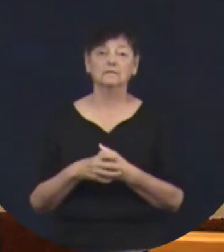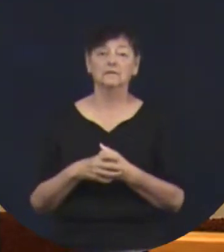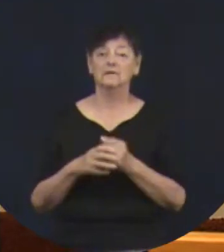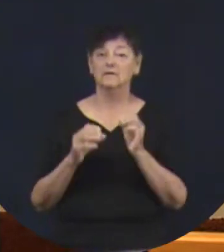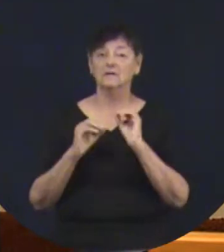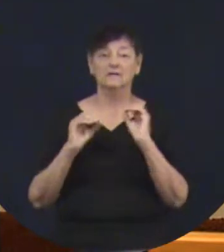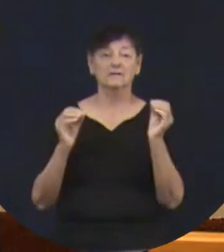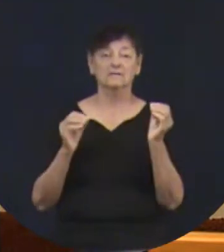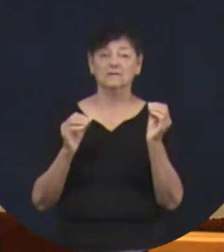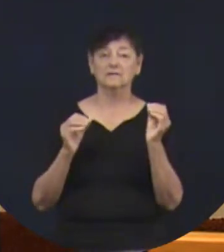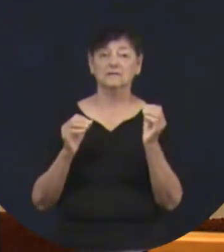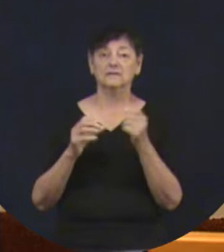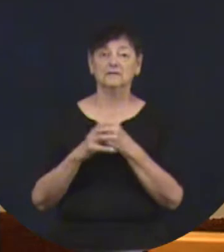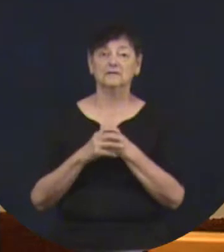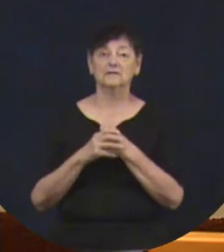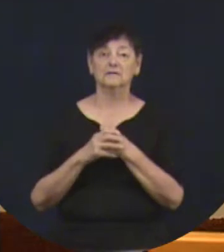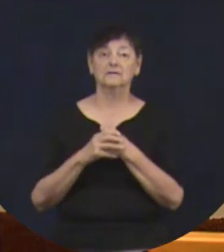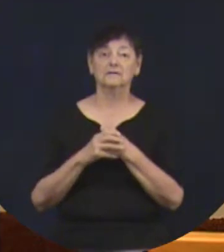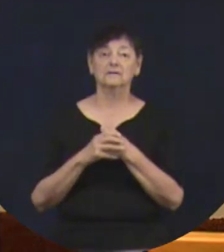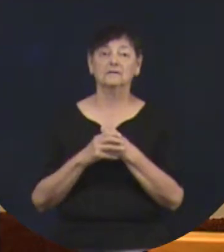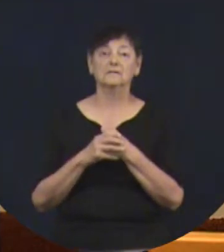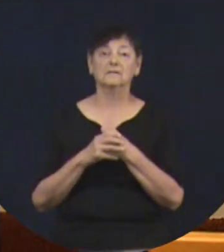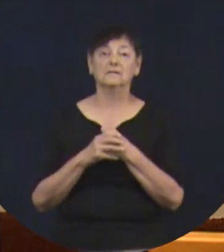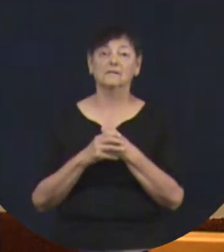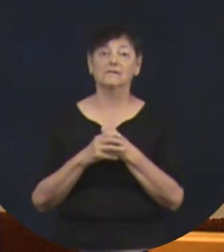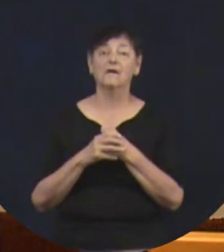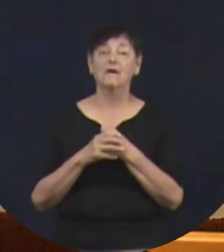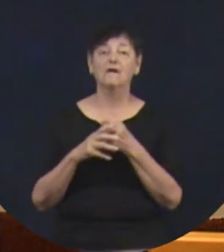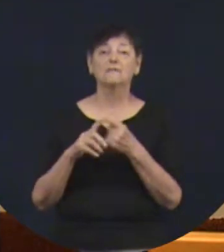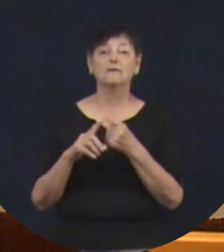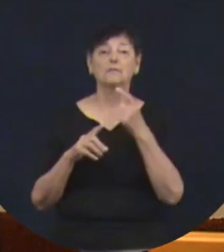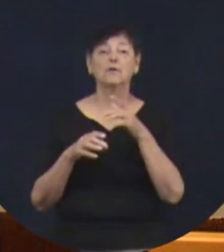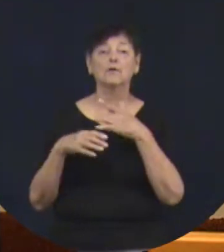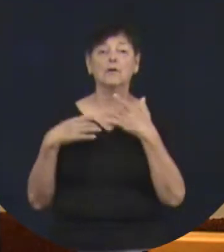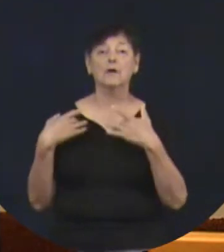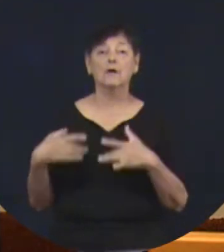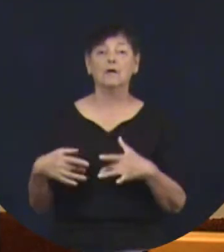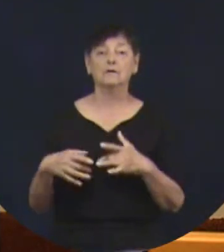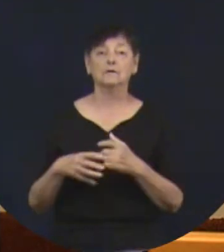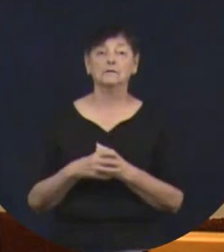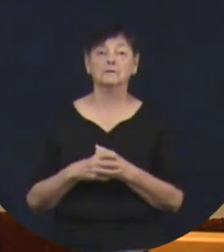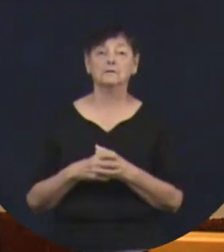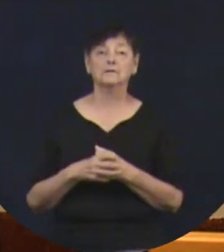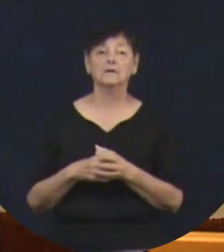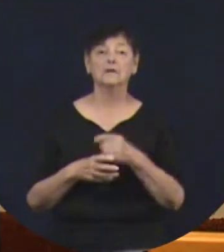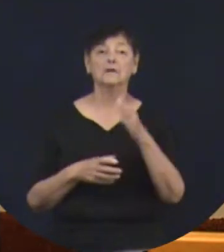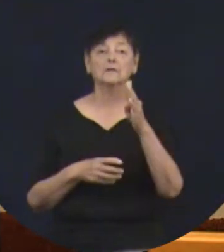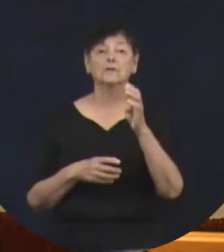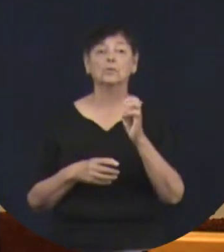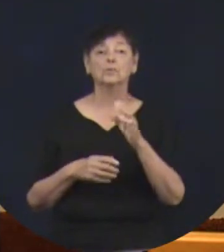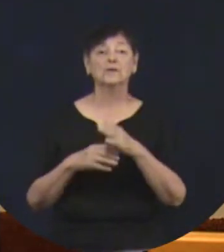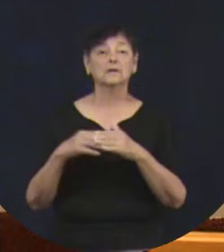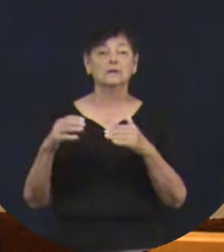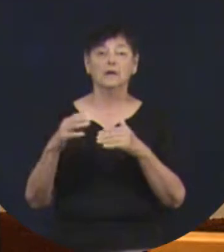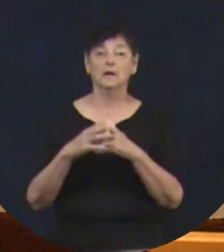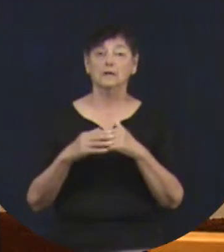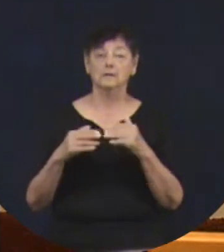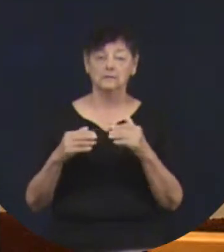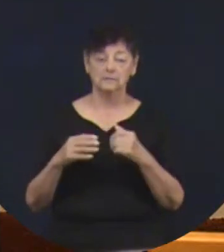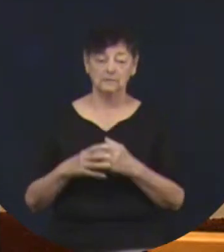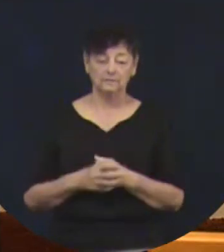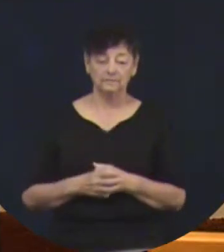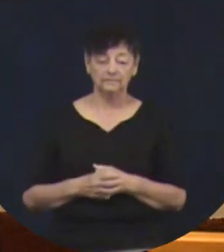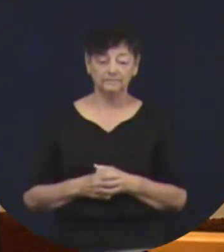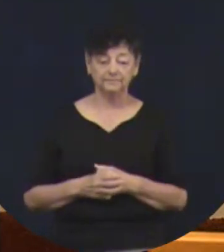No falta de su corazón de ser generosa.